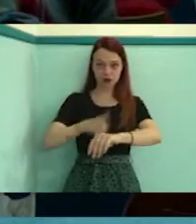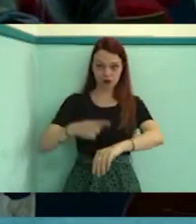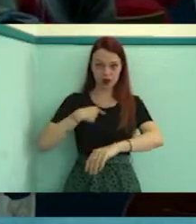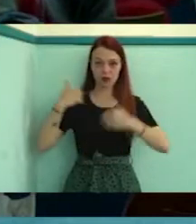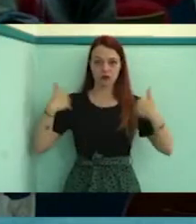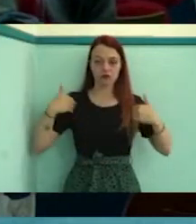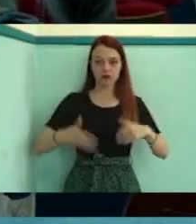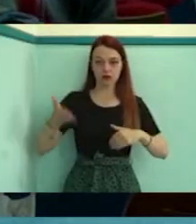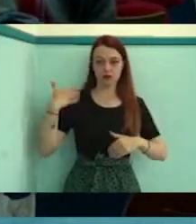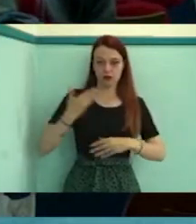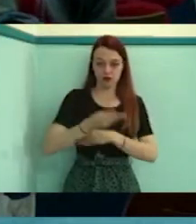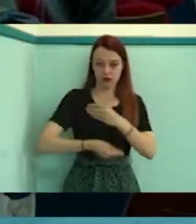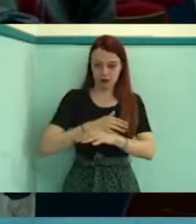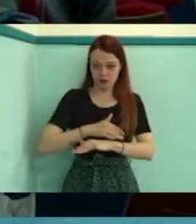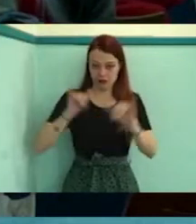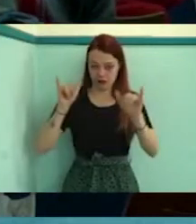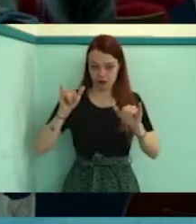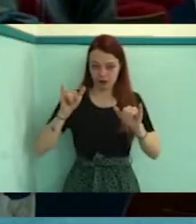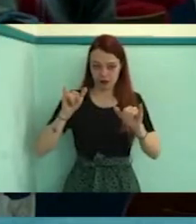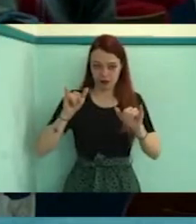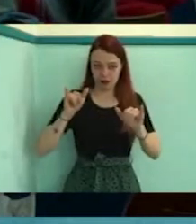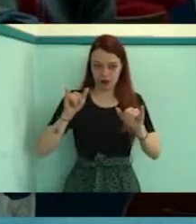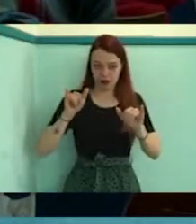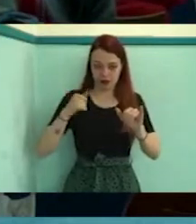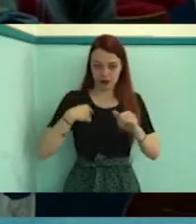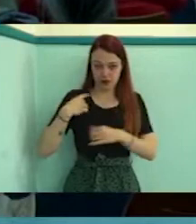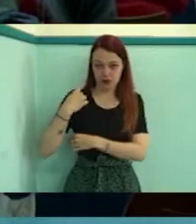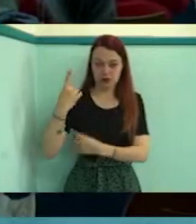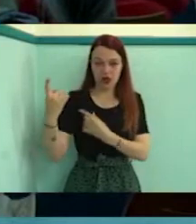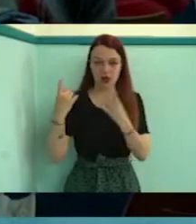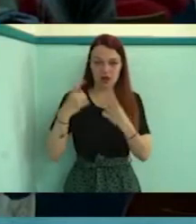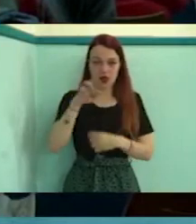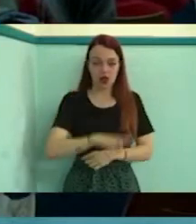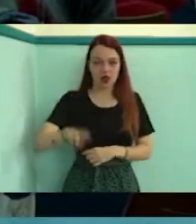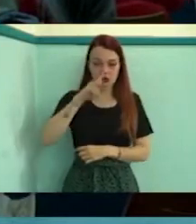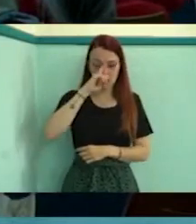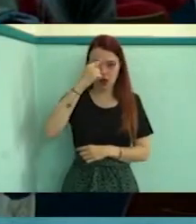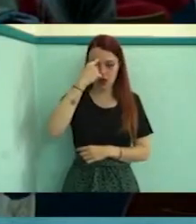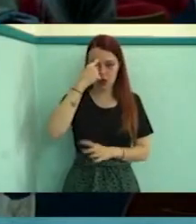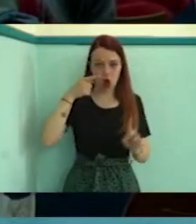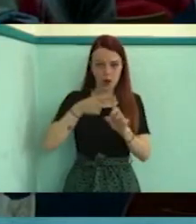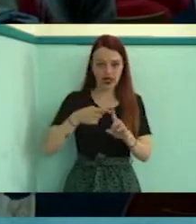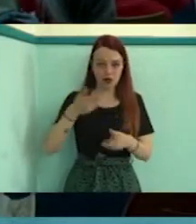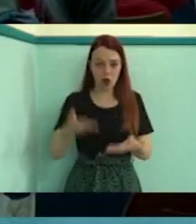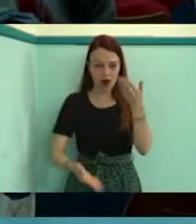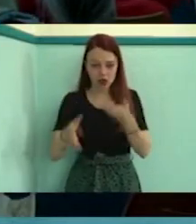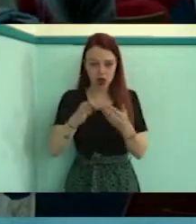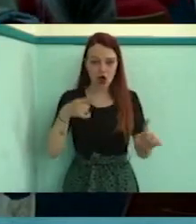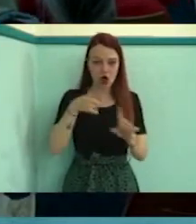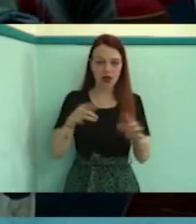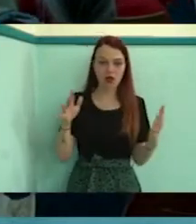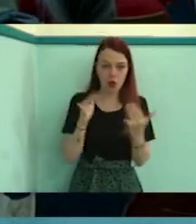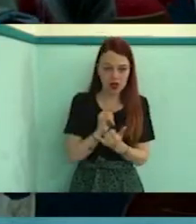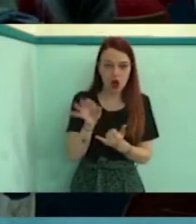es eso es entonces pero tengo que estar sipr recordándome que el objetivo no está en esa báscula ni en esa pérdida de